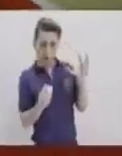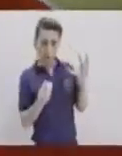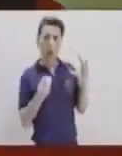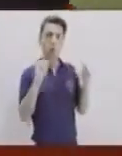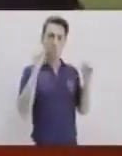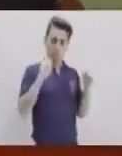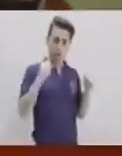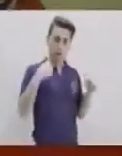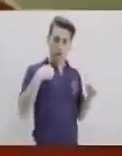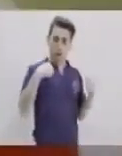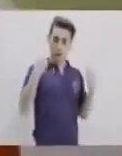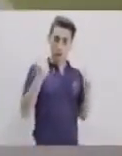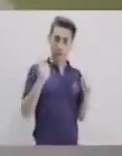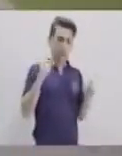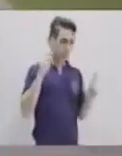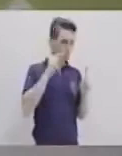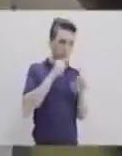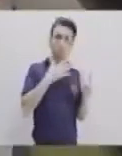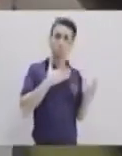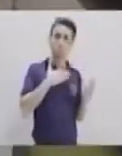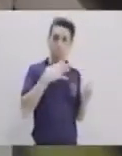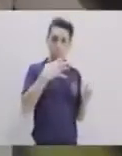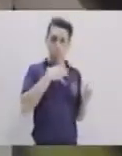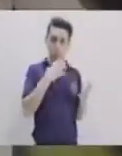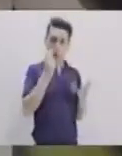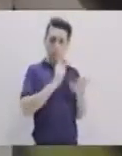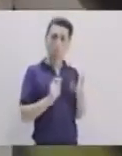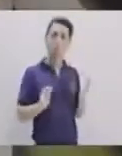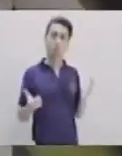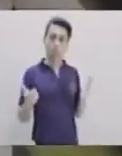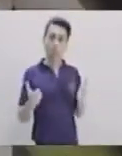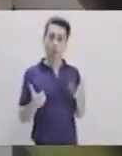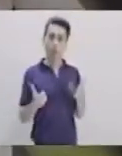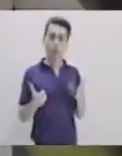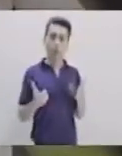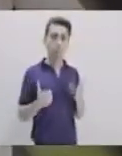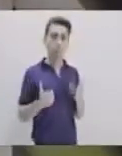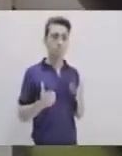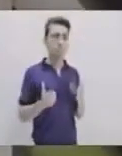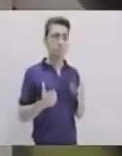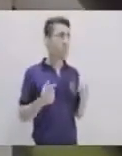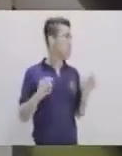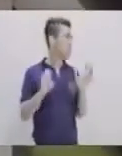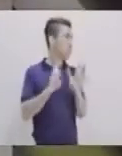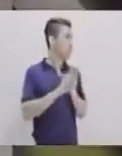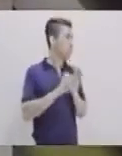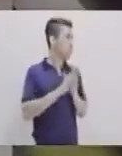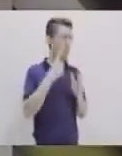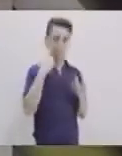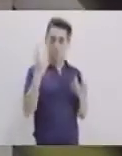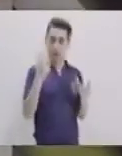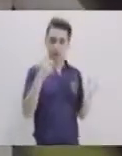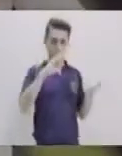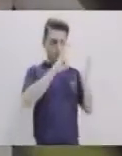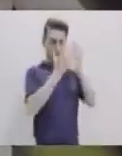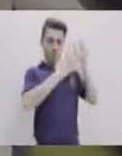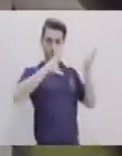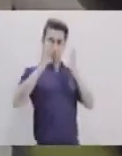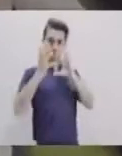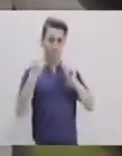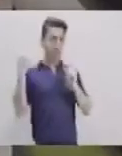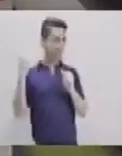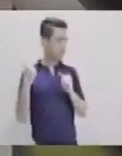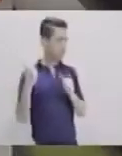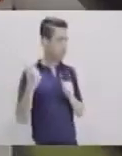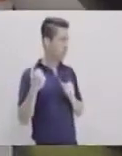dijiste, podemos crear específicamente nuestros propios diseños, como por ejemplo un diseño abstracto que me puede permitir